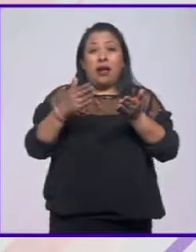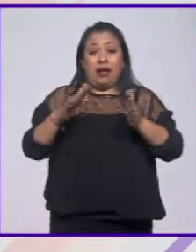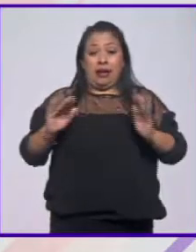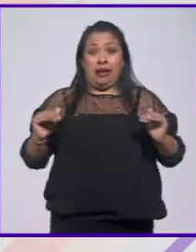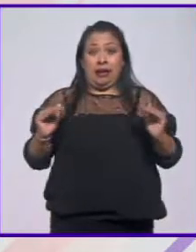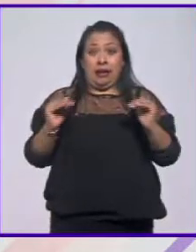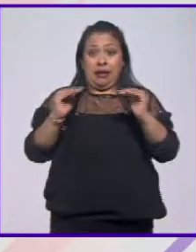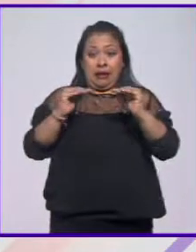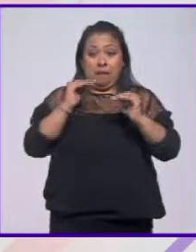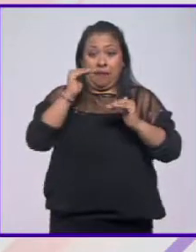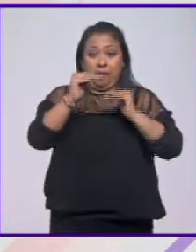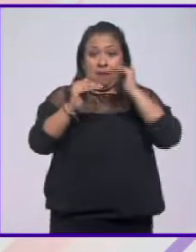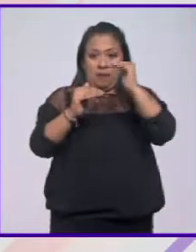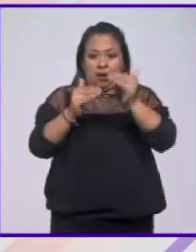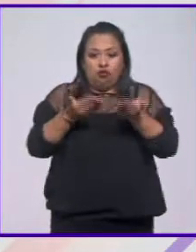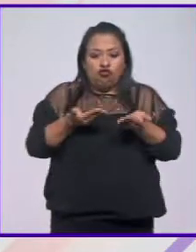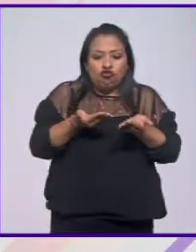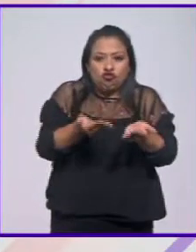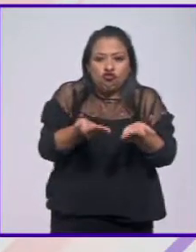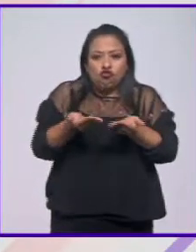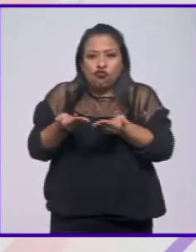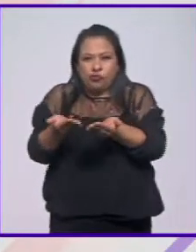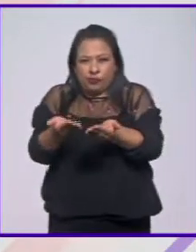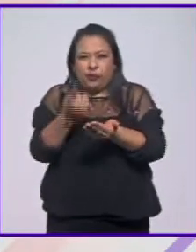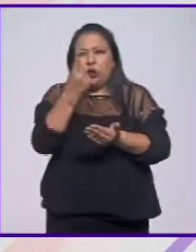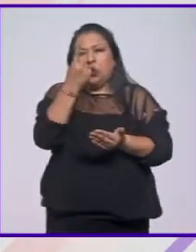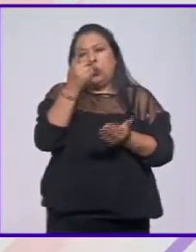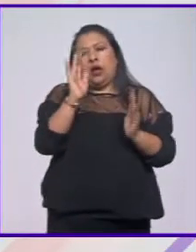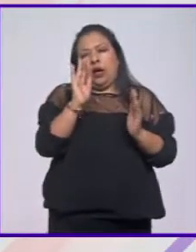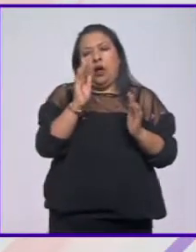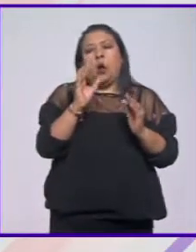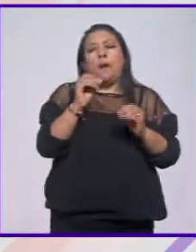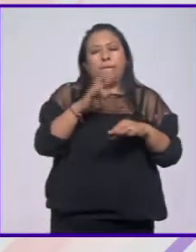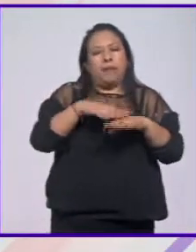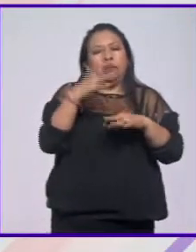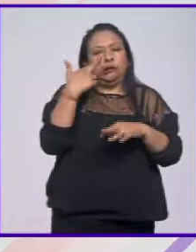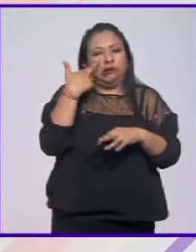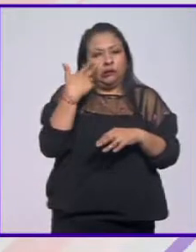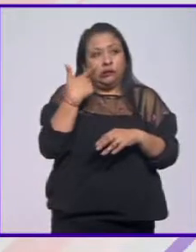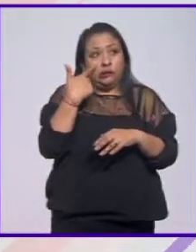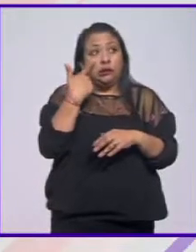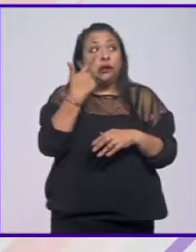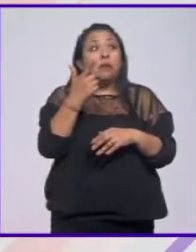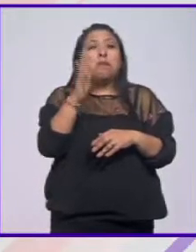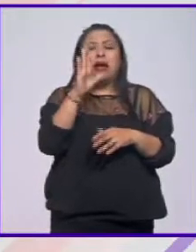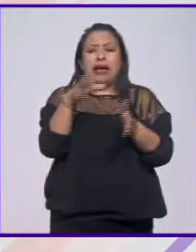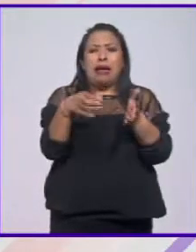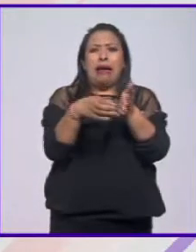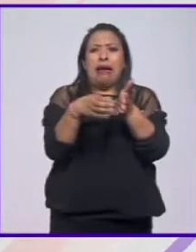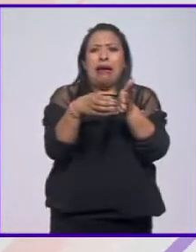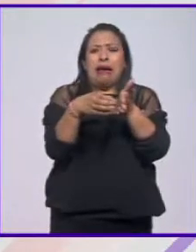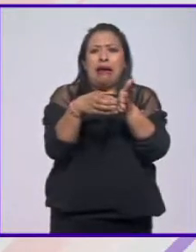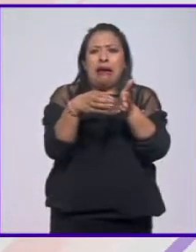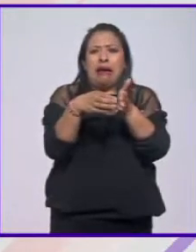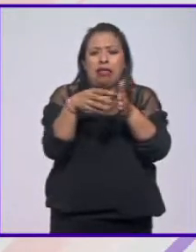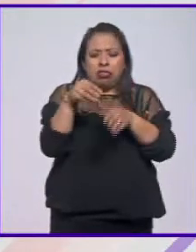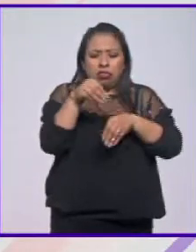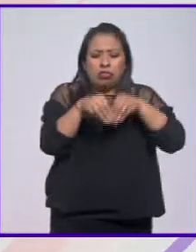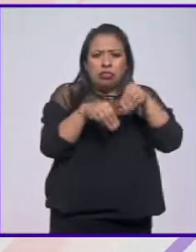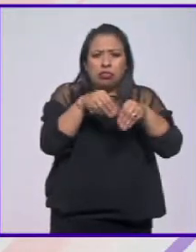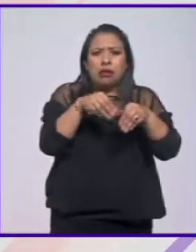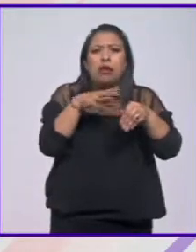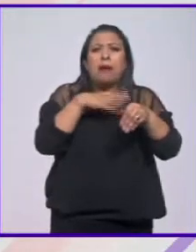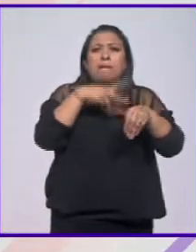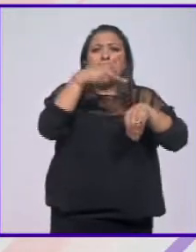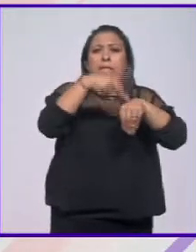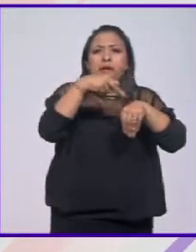de sus templos. Una ofrenda básicamente, o la mayoría de las ofrendas, son cajas construidas con sillares